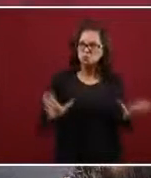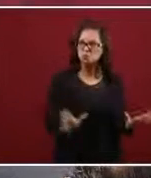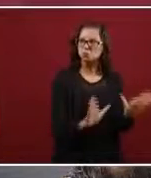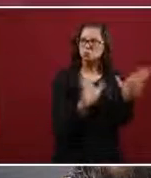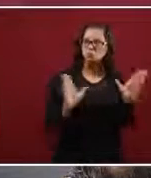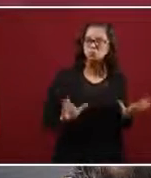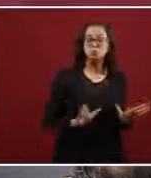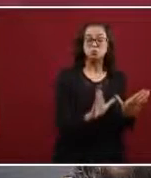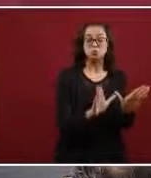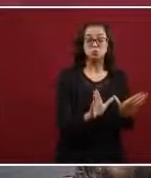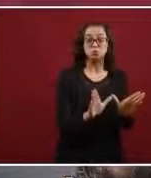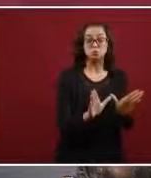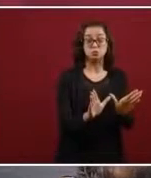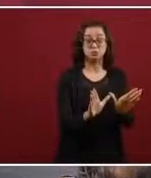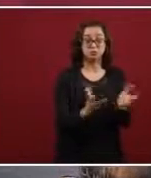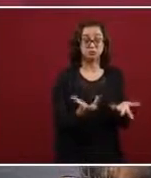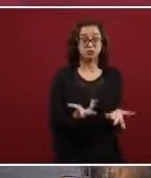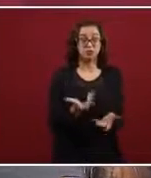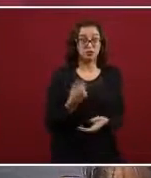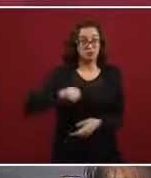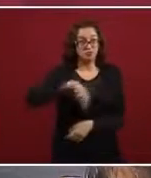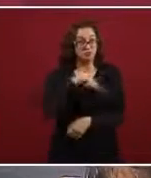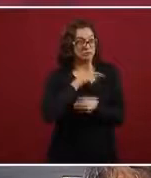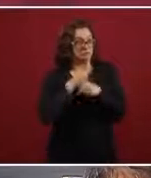de modo que nosotros,